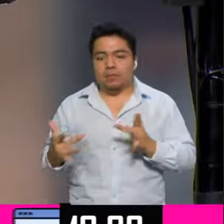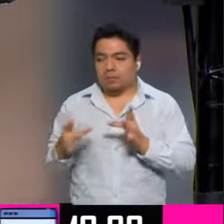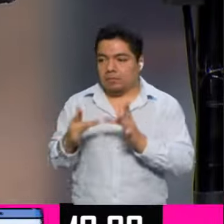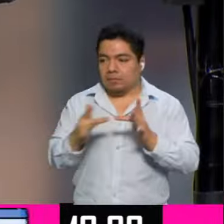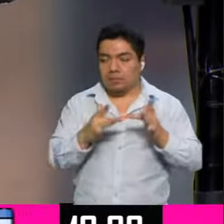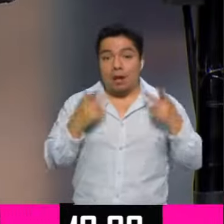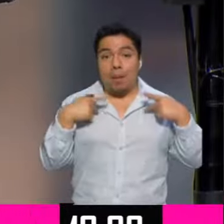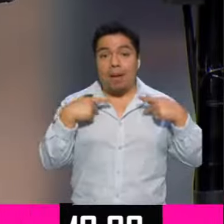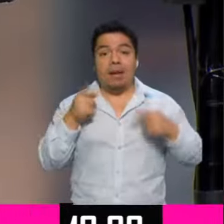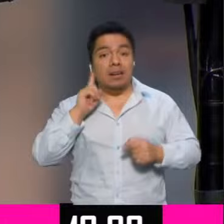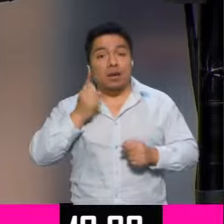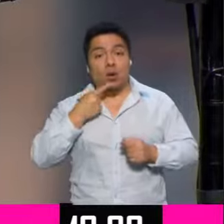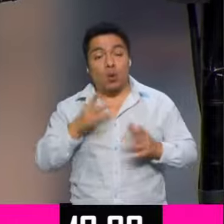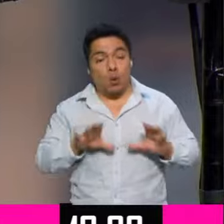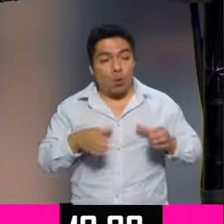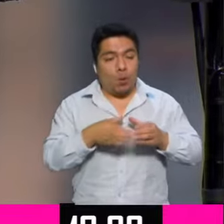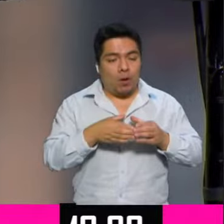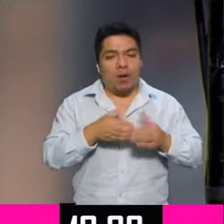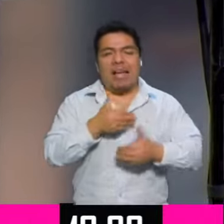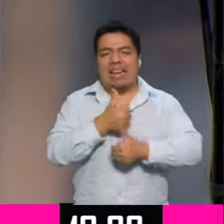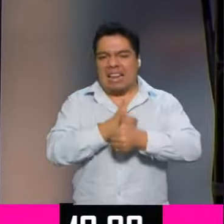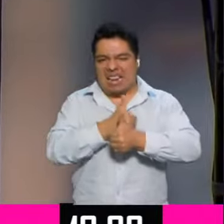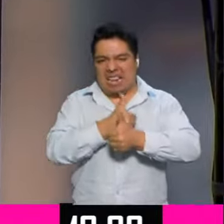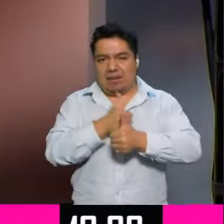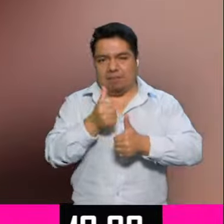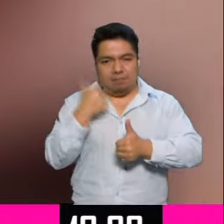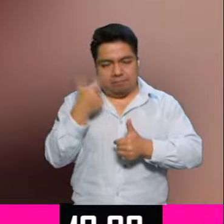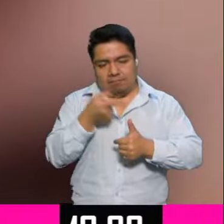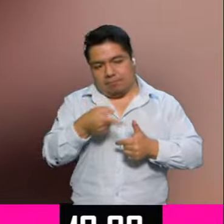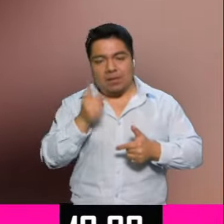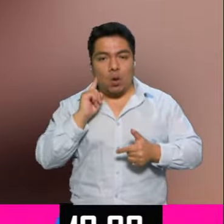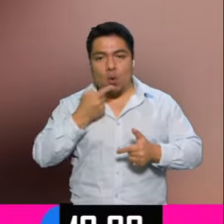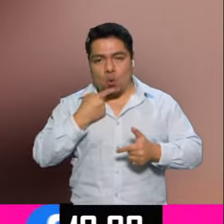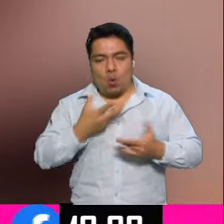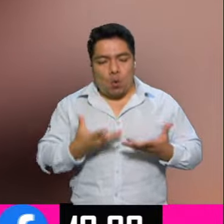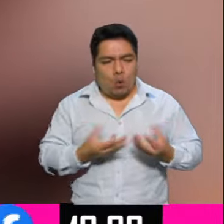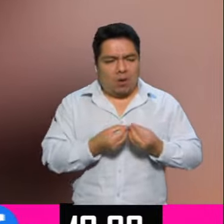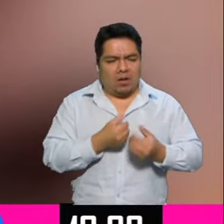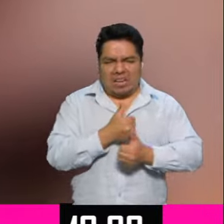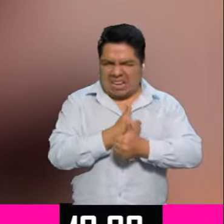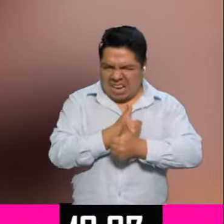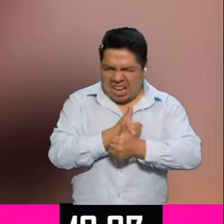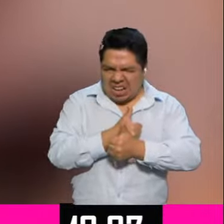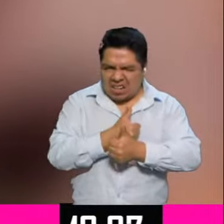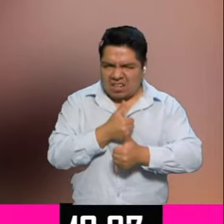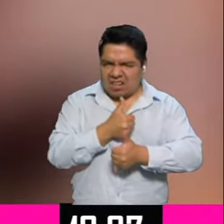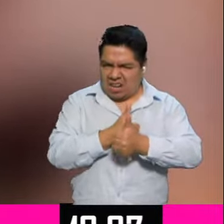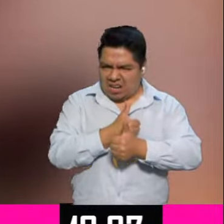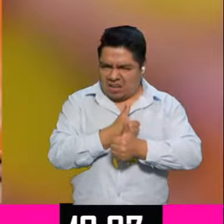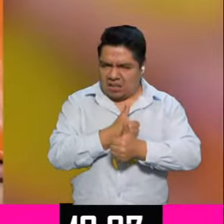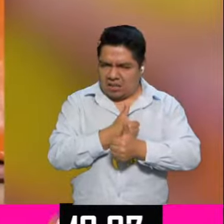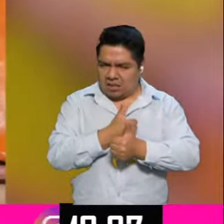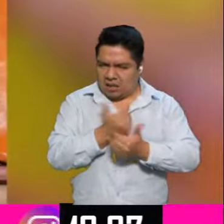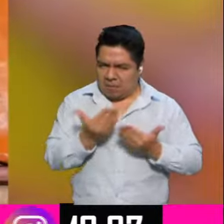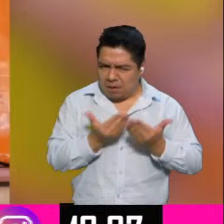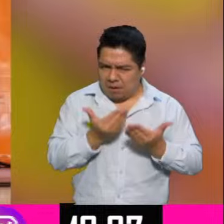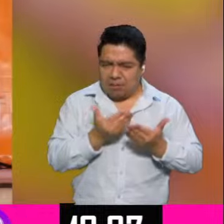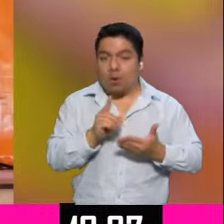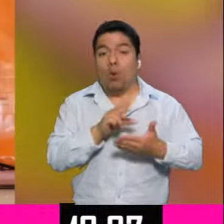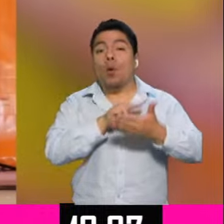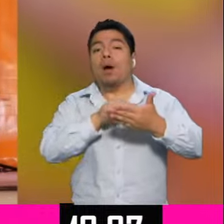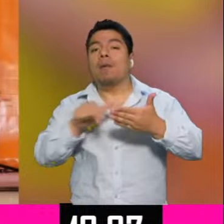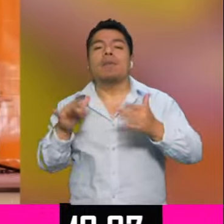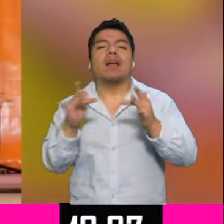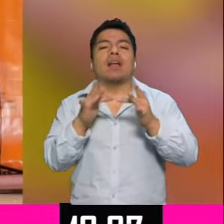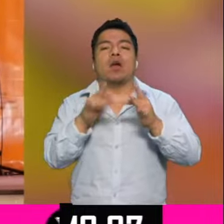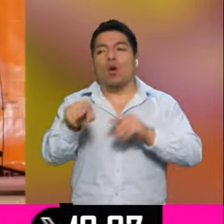personas sordas. Tengo amigos de la carrera que son sordos. De la carrera de danza. Tengo la carrera en diseño y comunicación